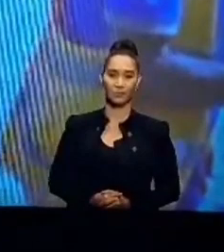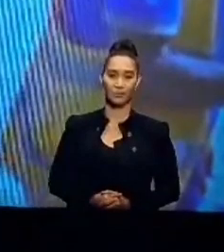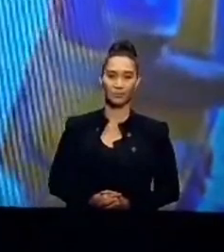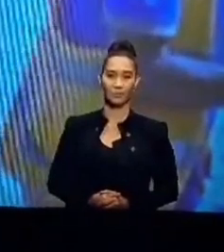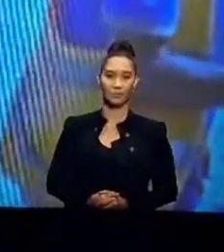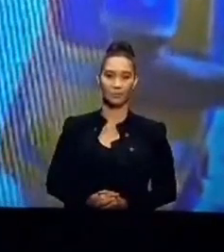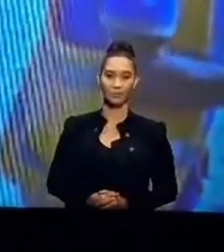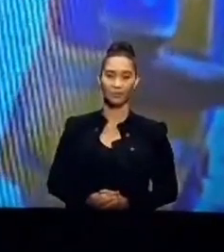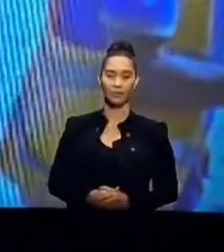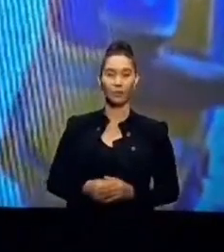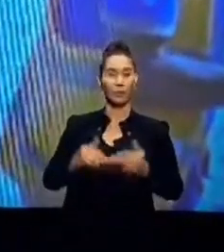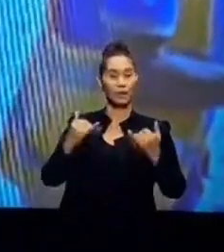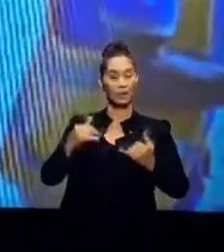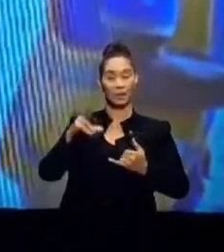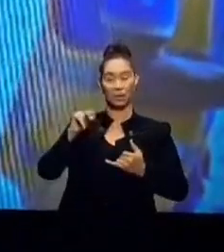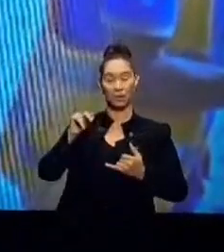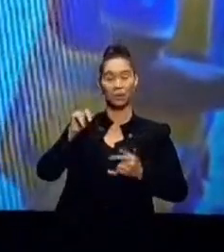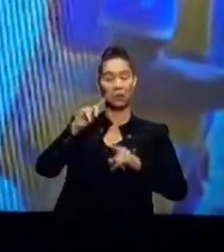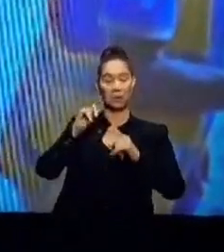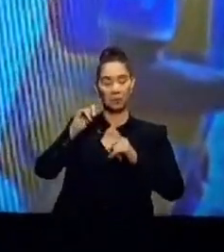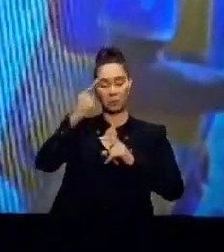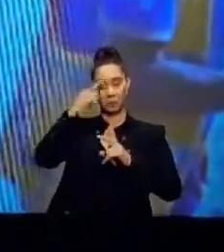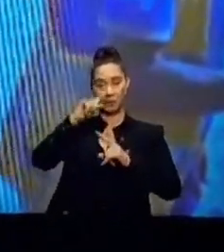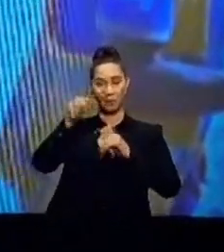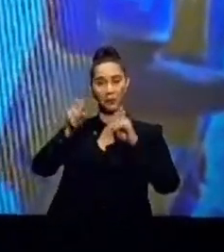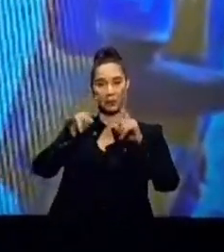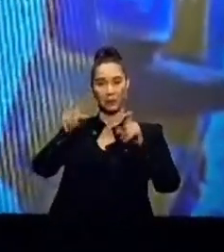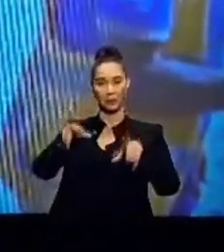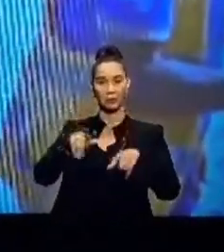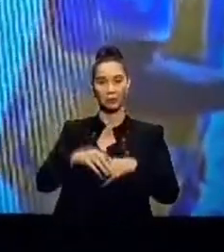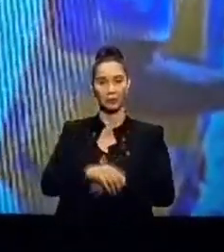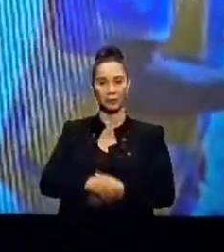Hasta ahora no, pero voy a investigar.